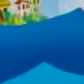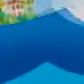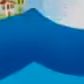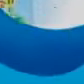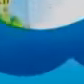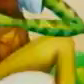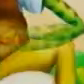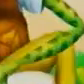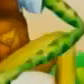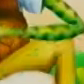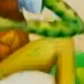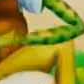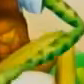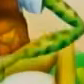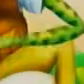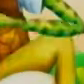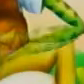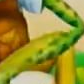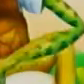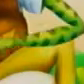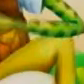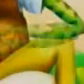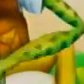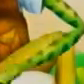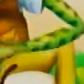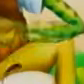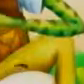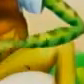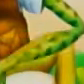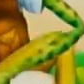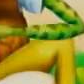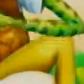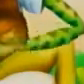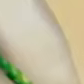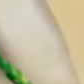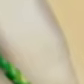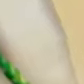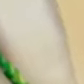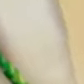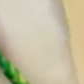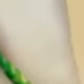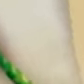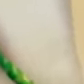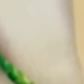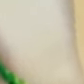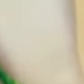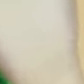Sapito y Sapón. Sapito y Sapón son dos muchachitos de buen corazón. El uno